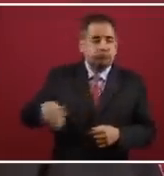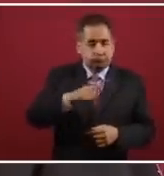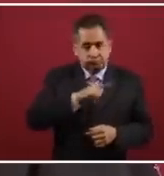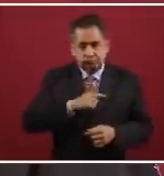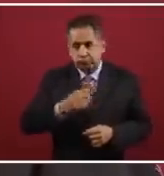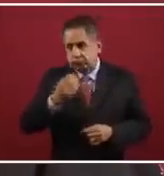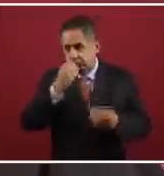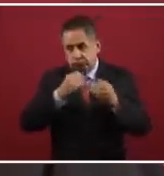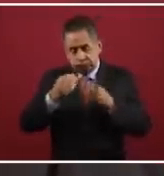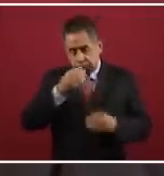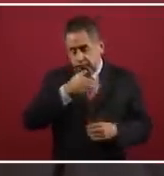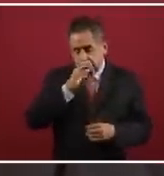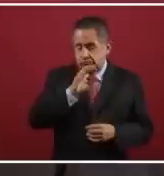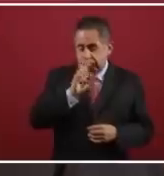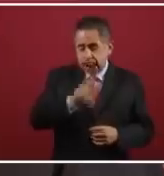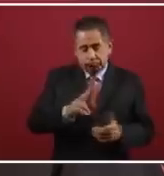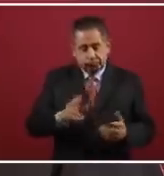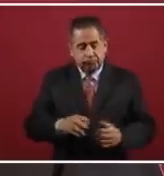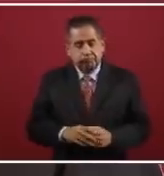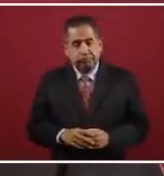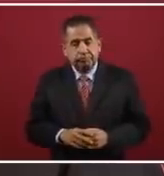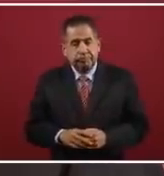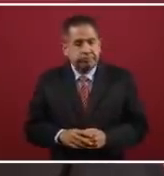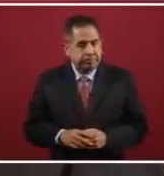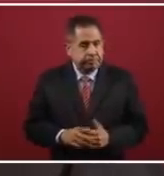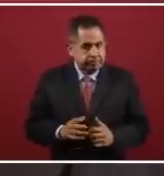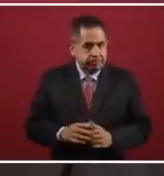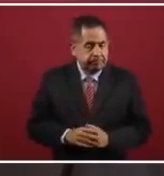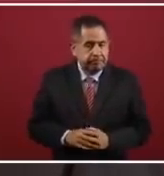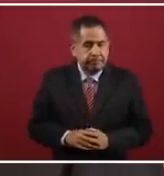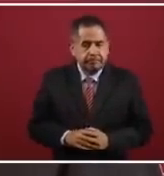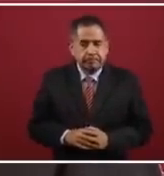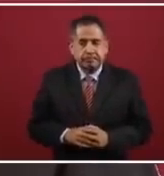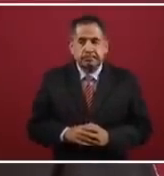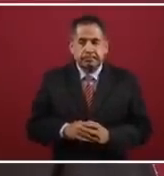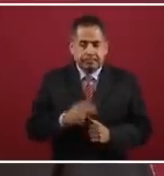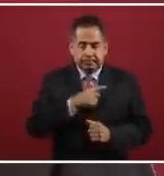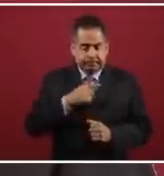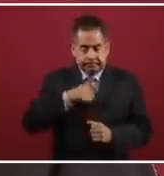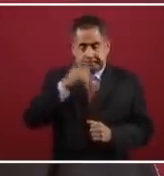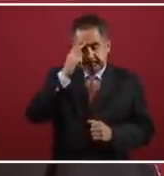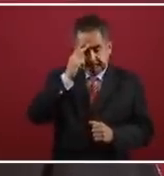en la alimentación, es revalorar